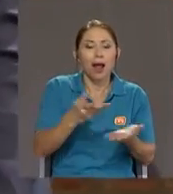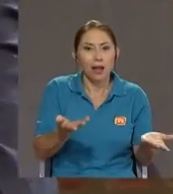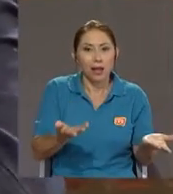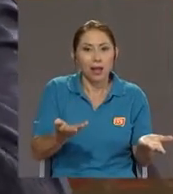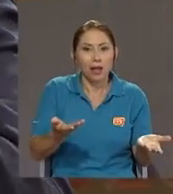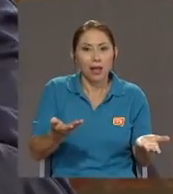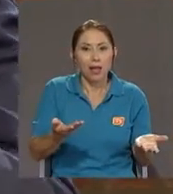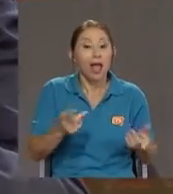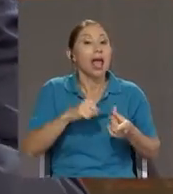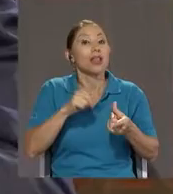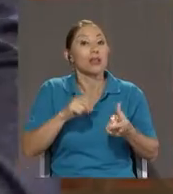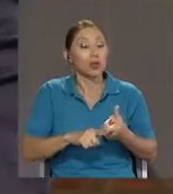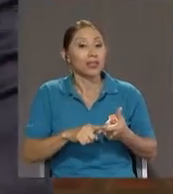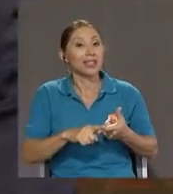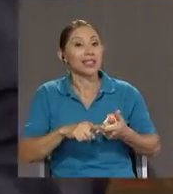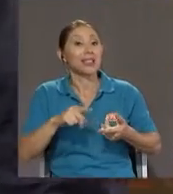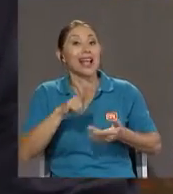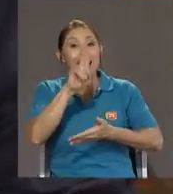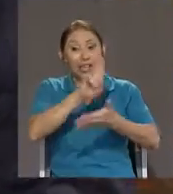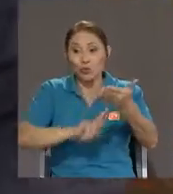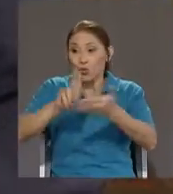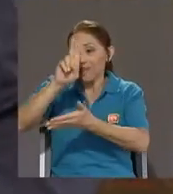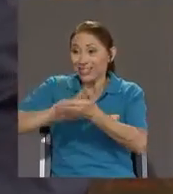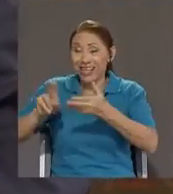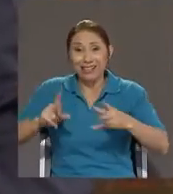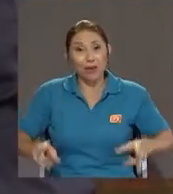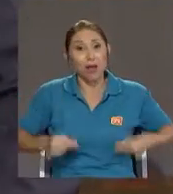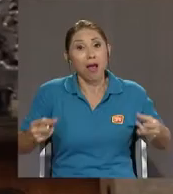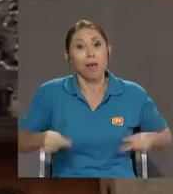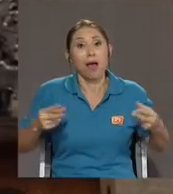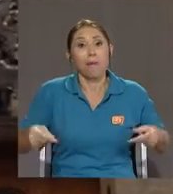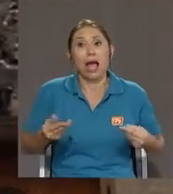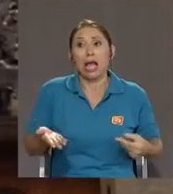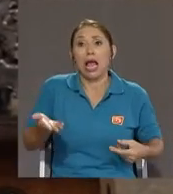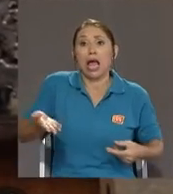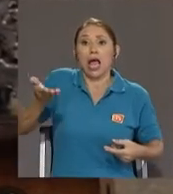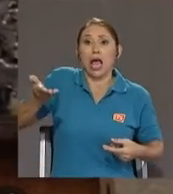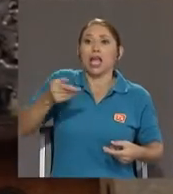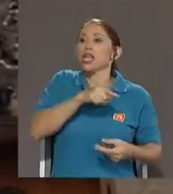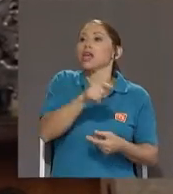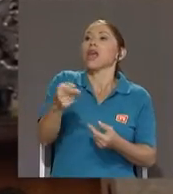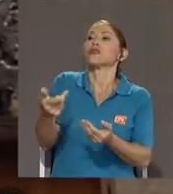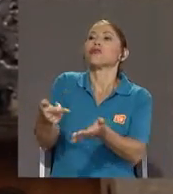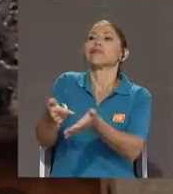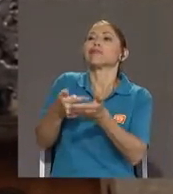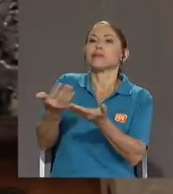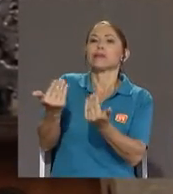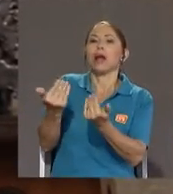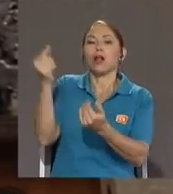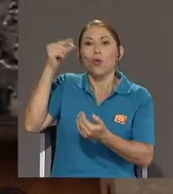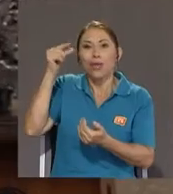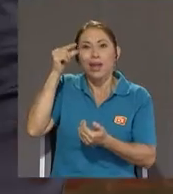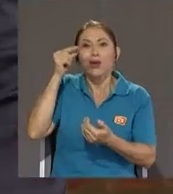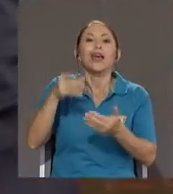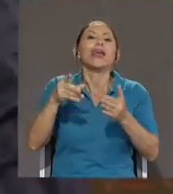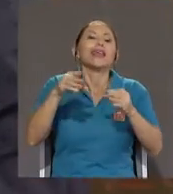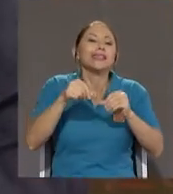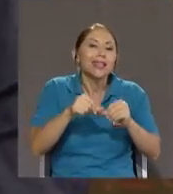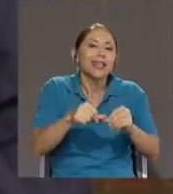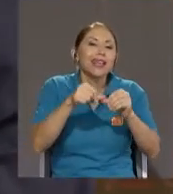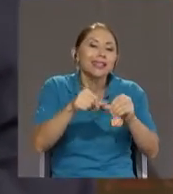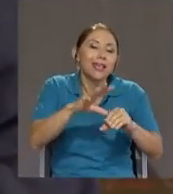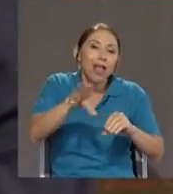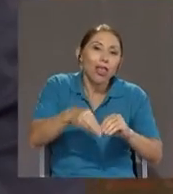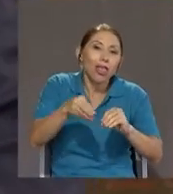las universidades se disparan y le pasan eso al gobierno. Y siguen sumando facturas la caja, el Poder Judicial,